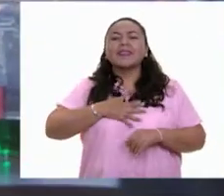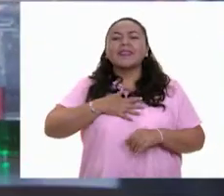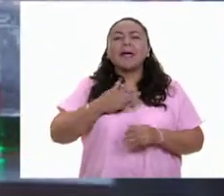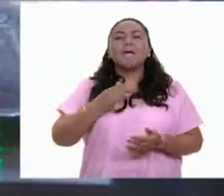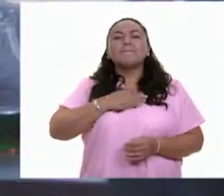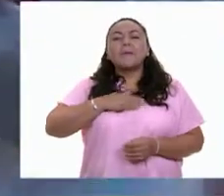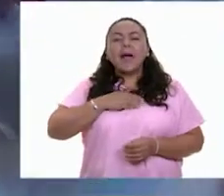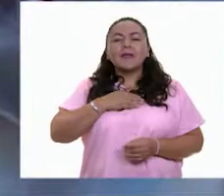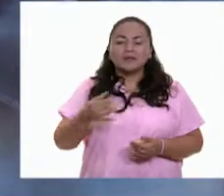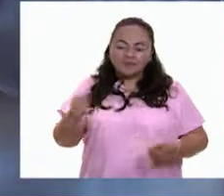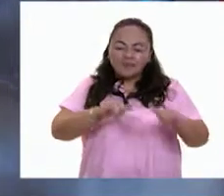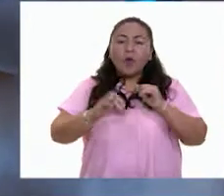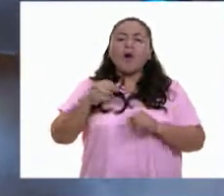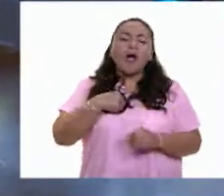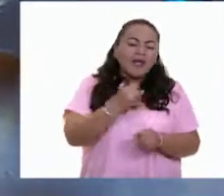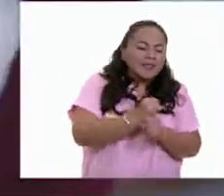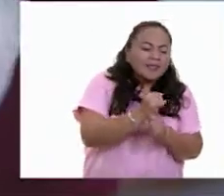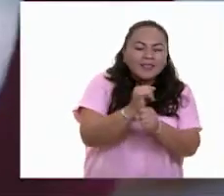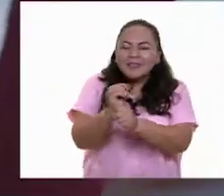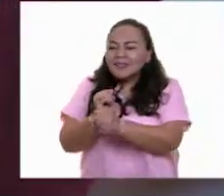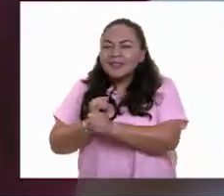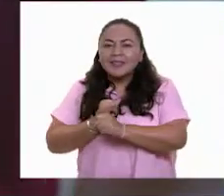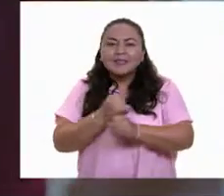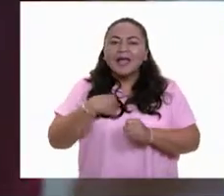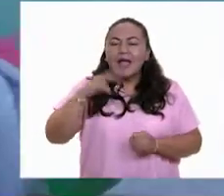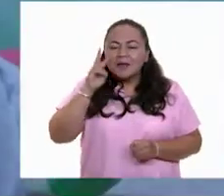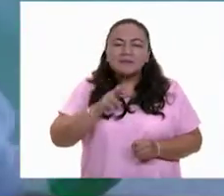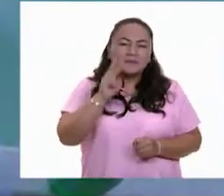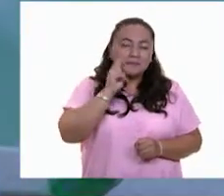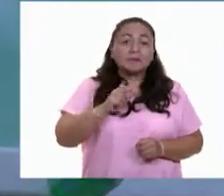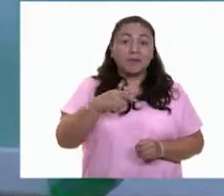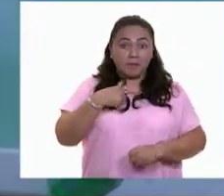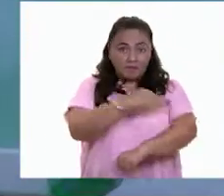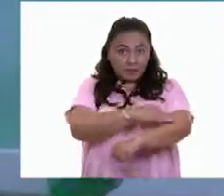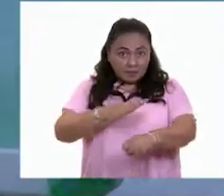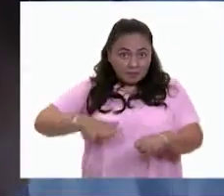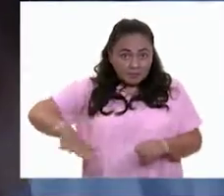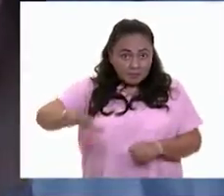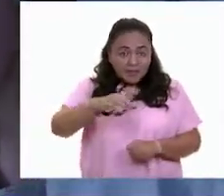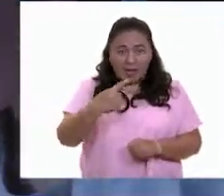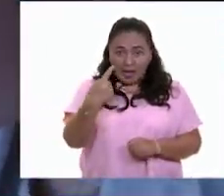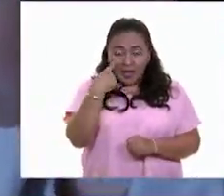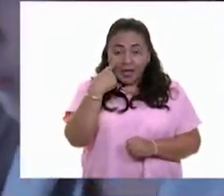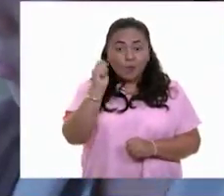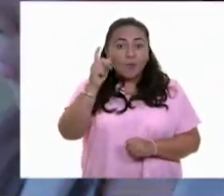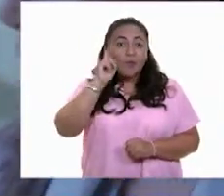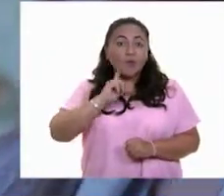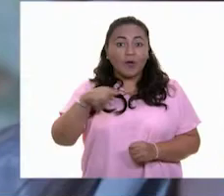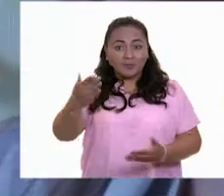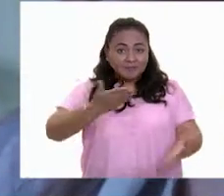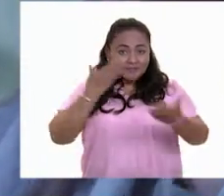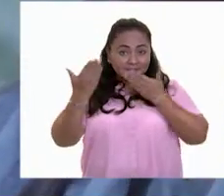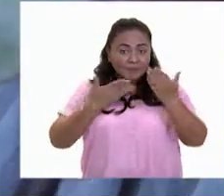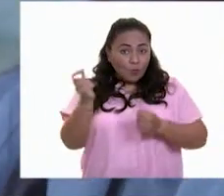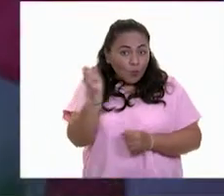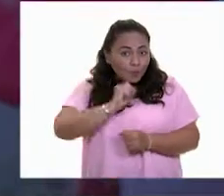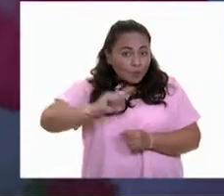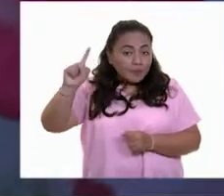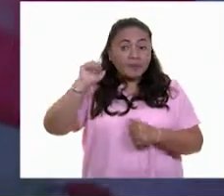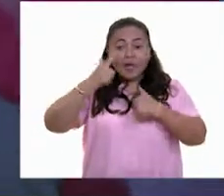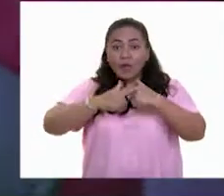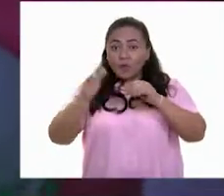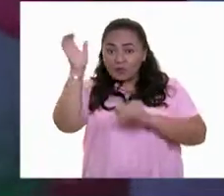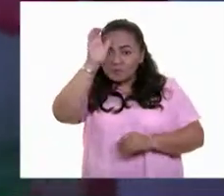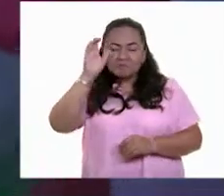y explorando todo lo que me encontraba a mi paso. En mi familia no era tan común que alguna mujer estudiara profesionalmente